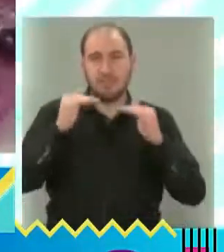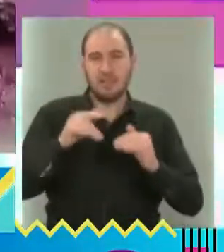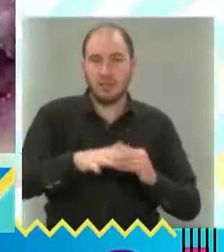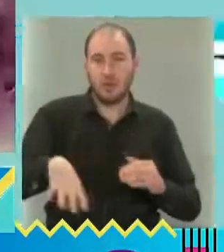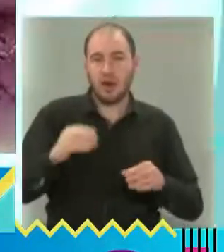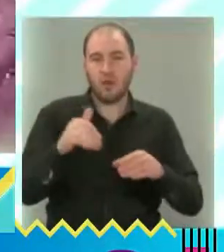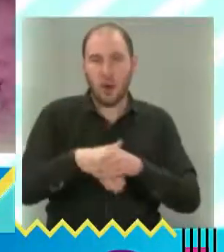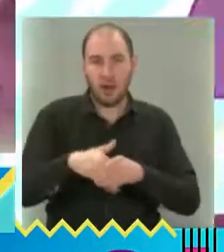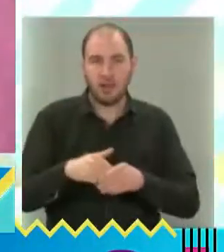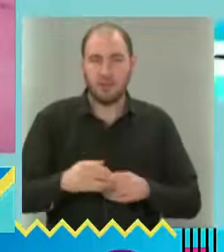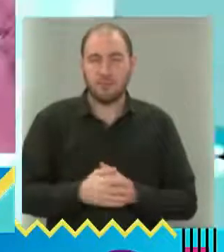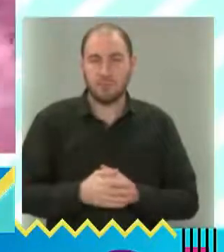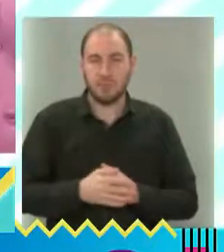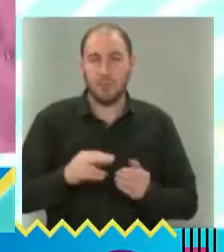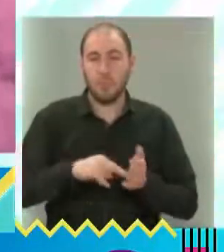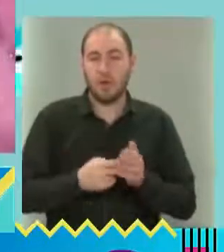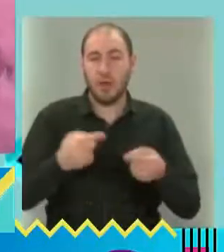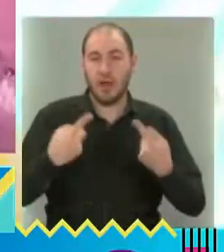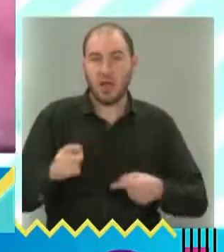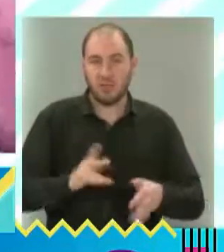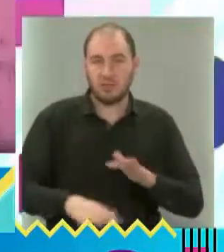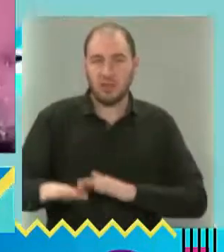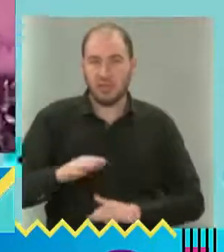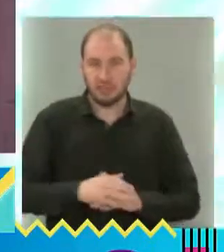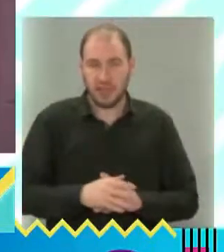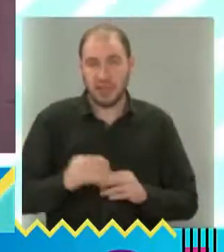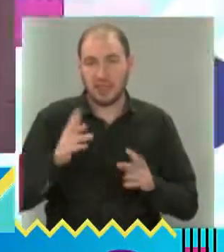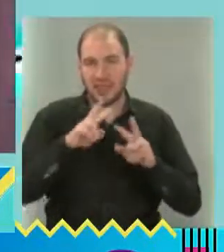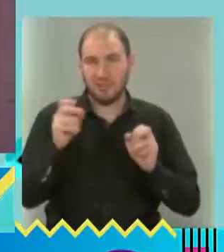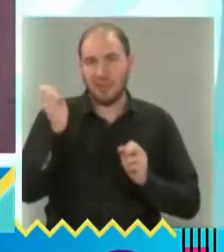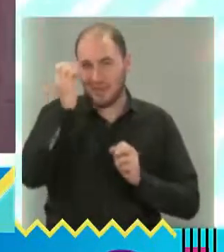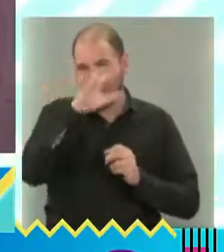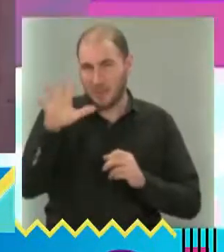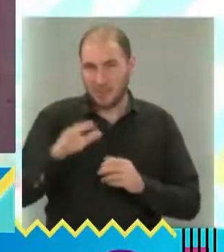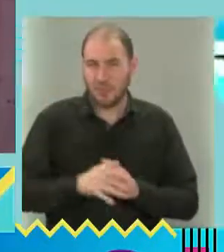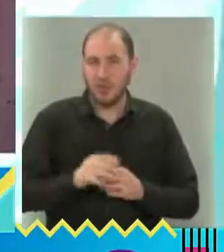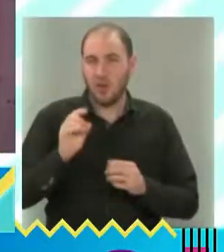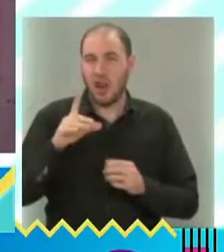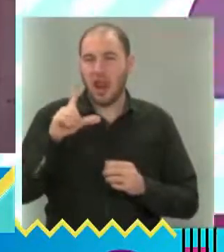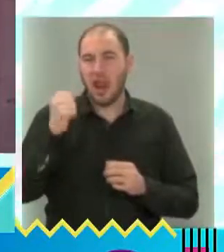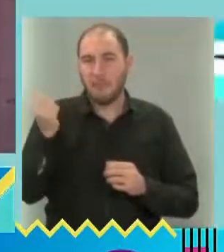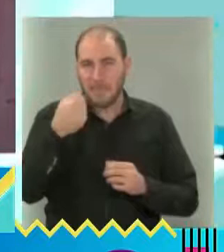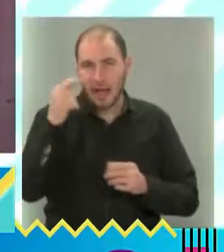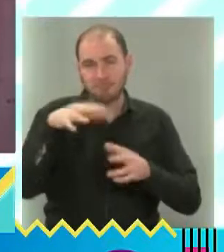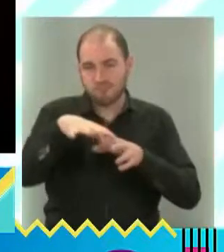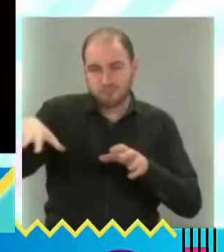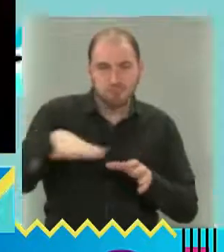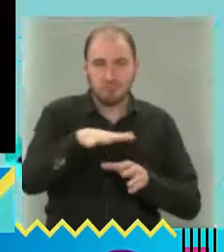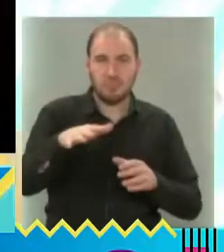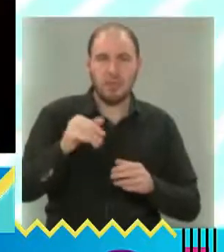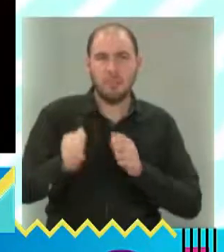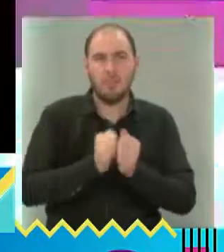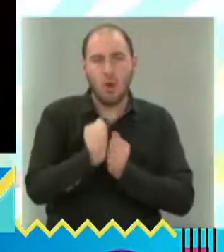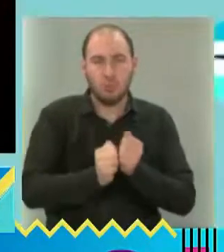stocks. La problemática de las actividades agrícolas, que no son las de la pampa húmeda, es que